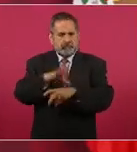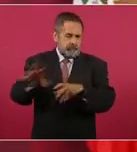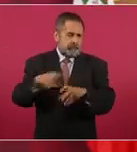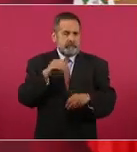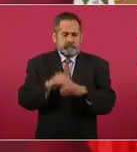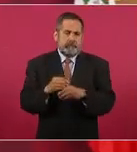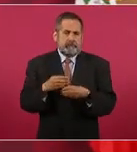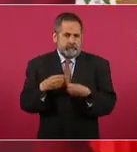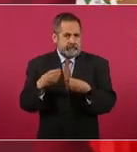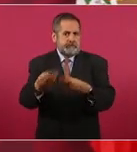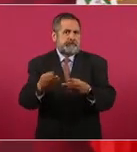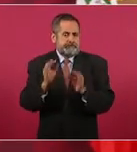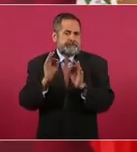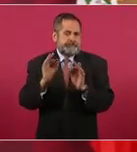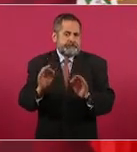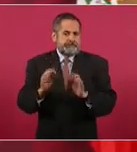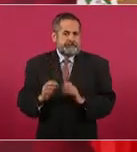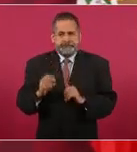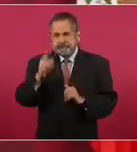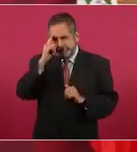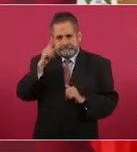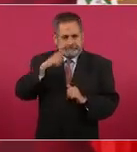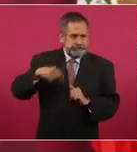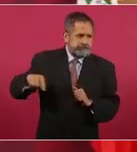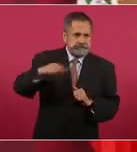información para